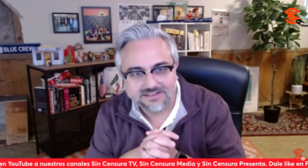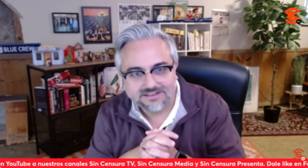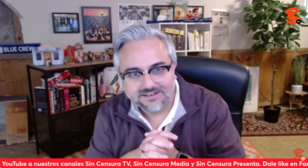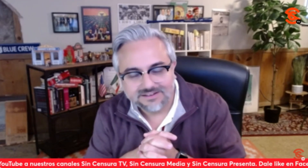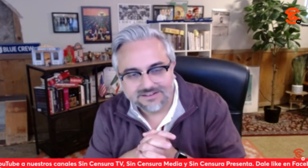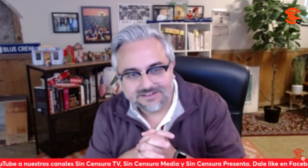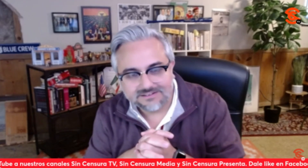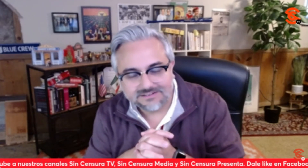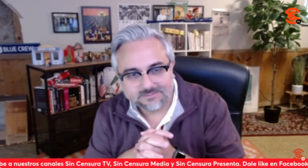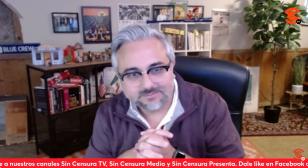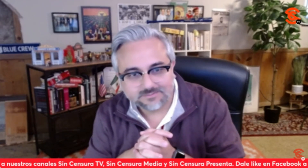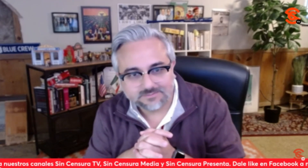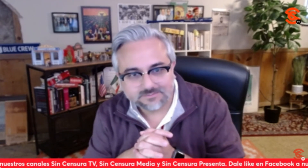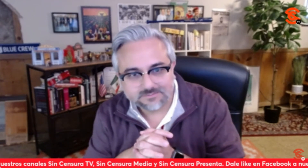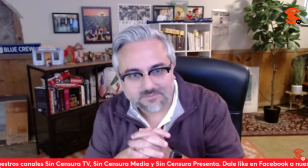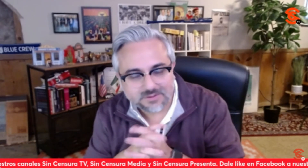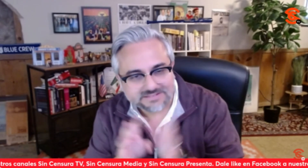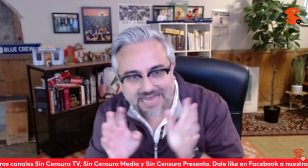ni